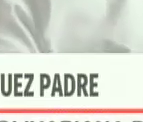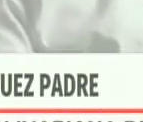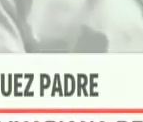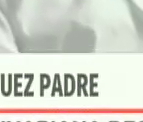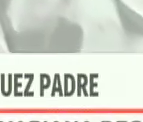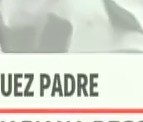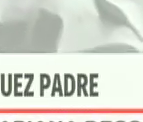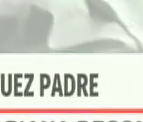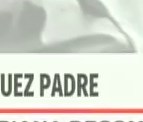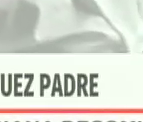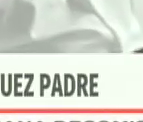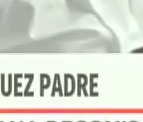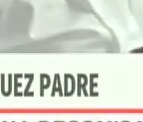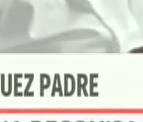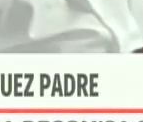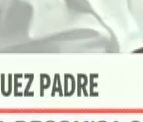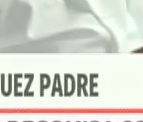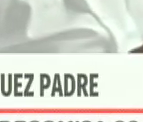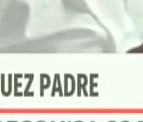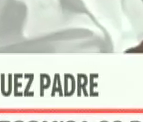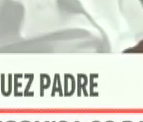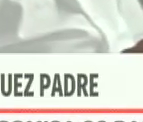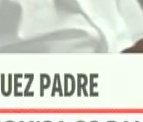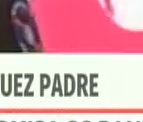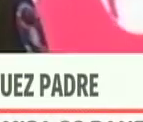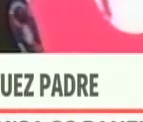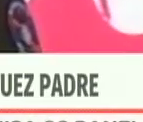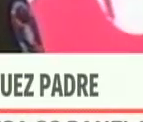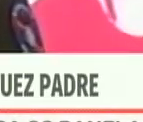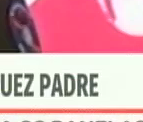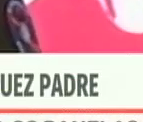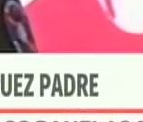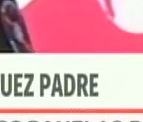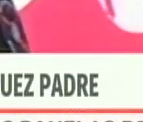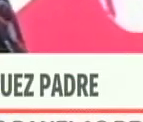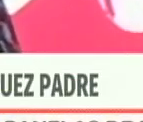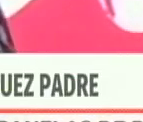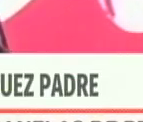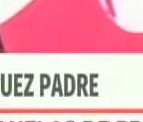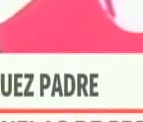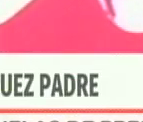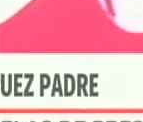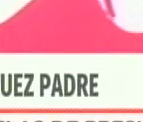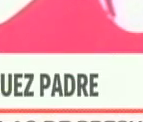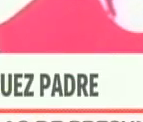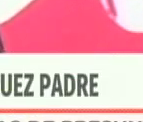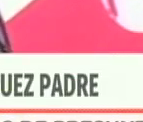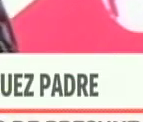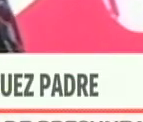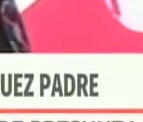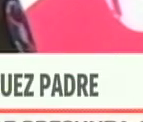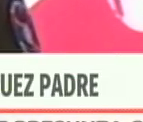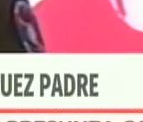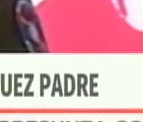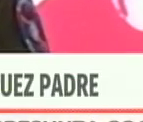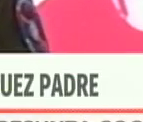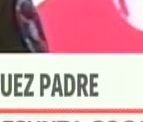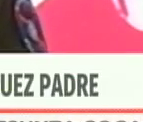el líder, el maestro, el poeta socialista, combatiente,